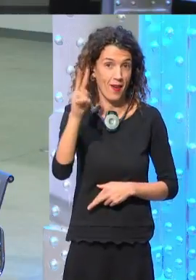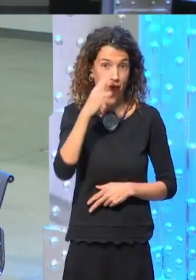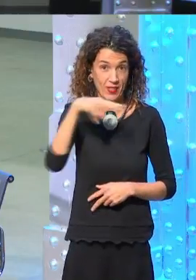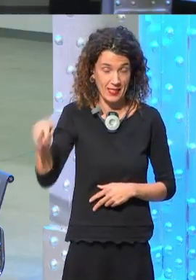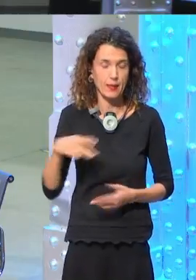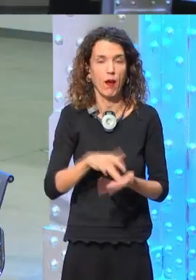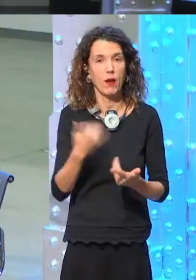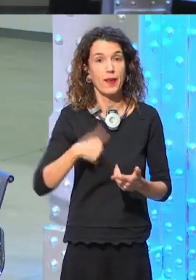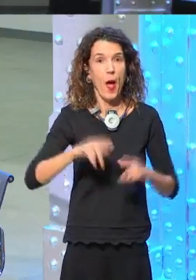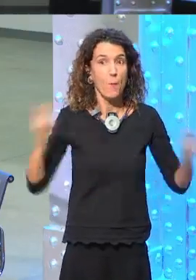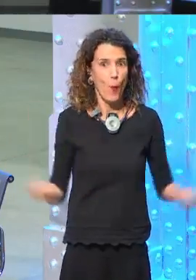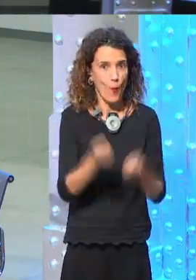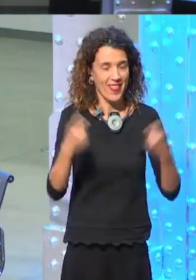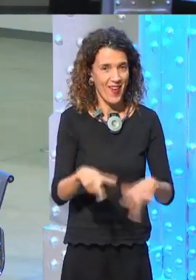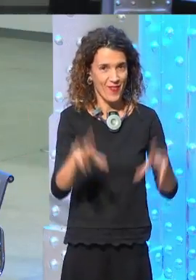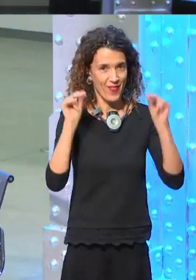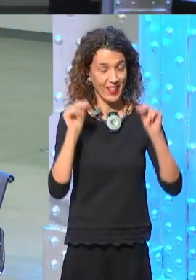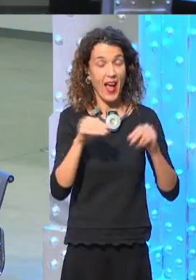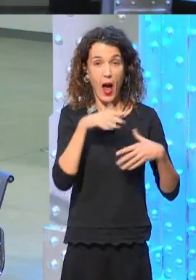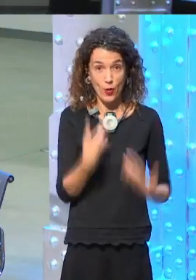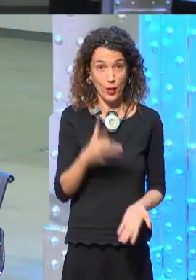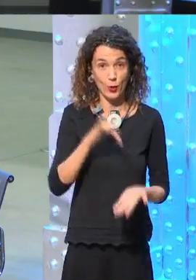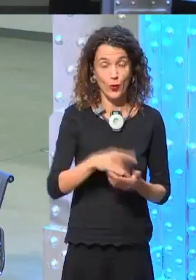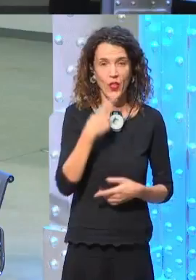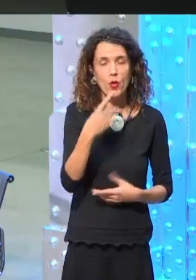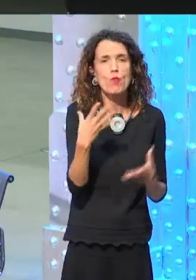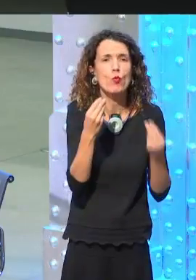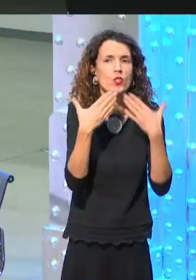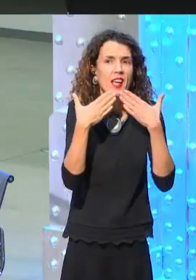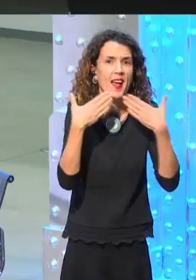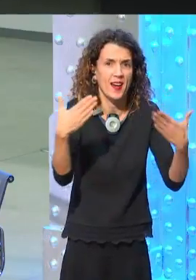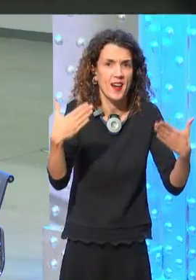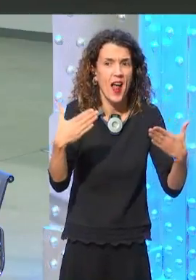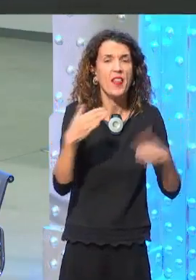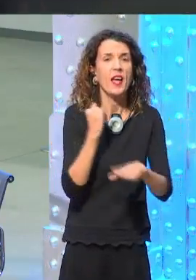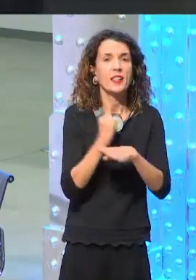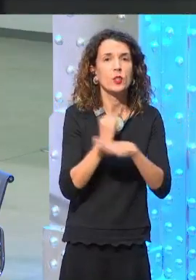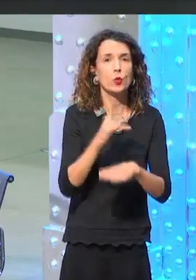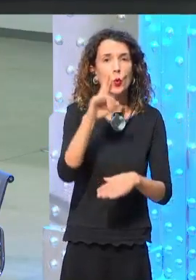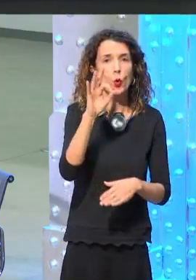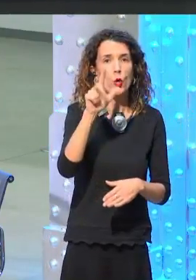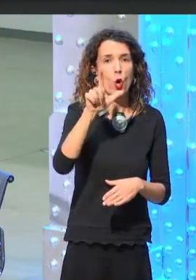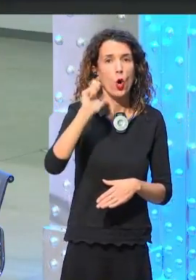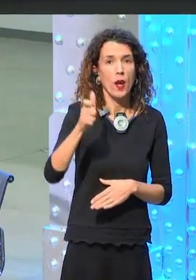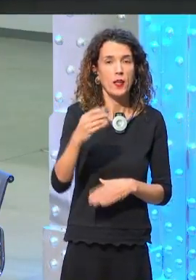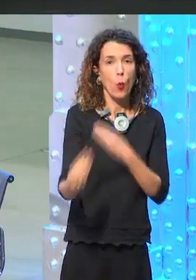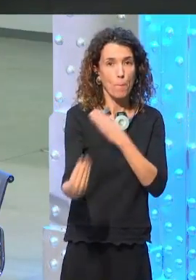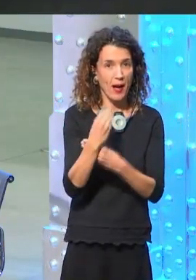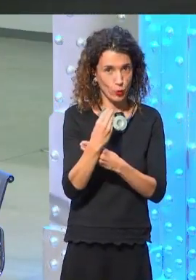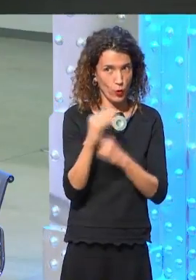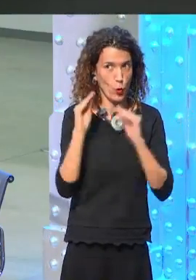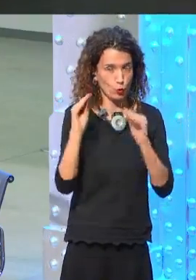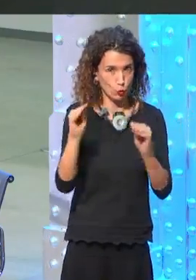de esta pequeña cuña comercial, solamente decirles que estamos muy agradecidos al Rollins Institute por su